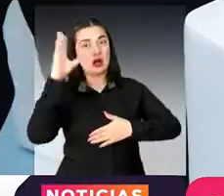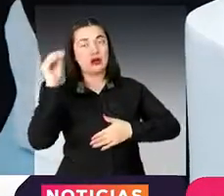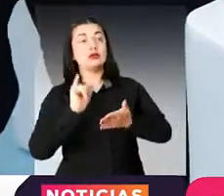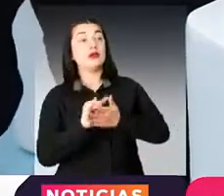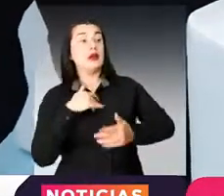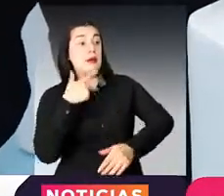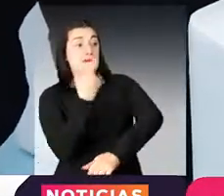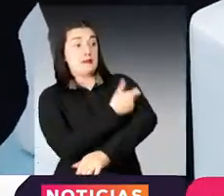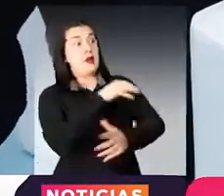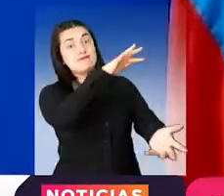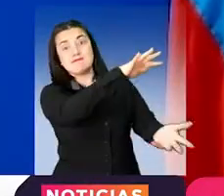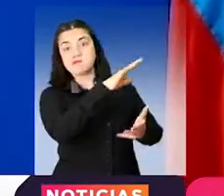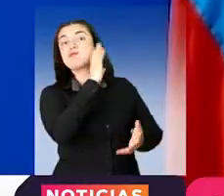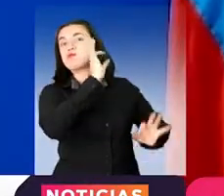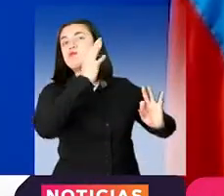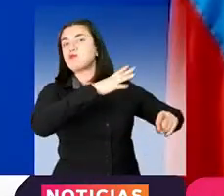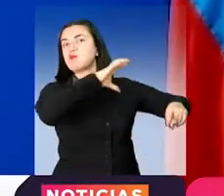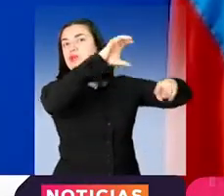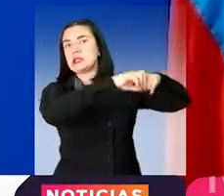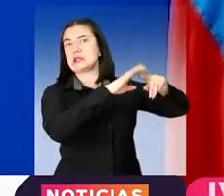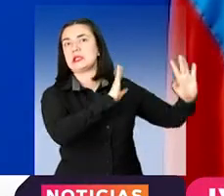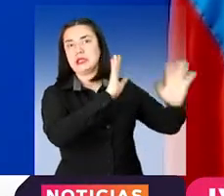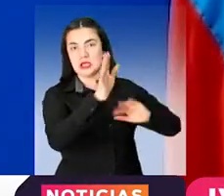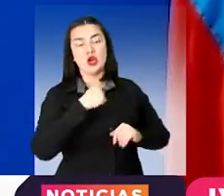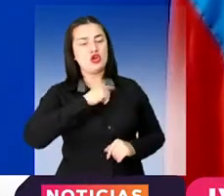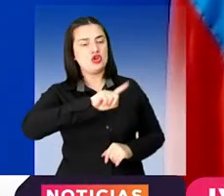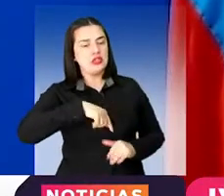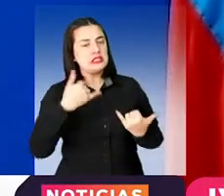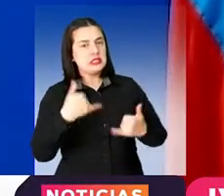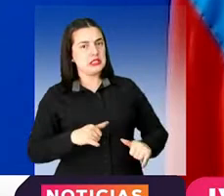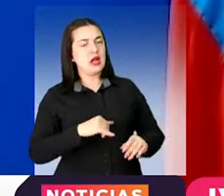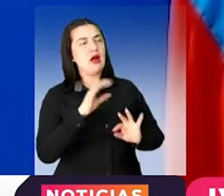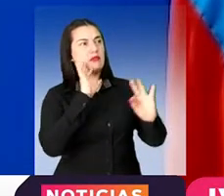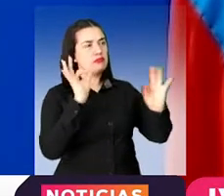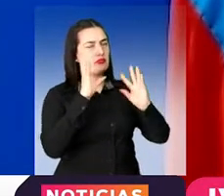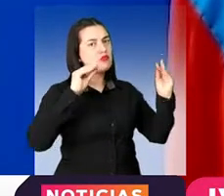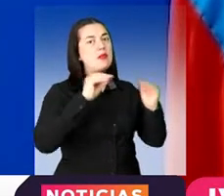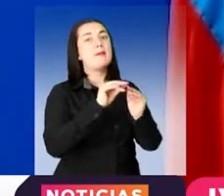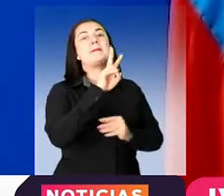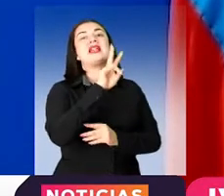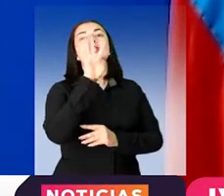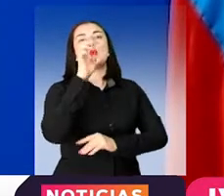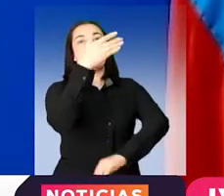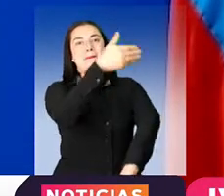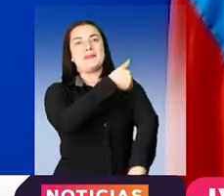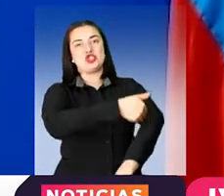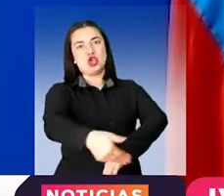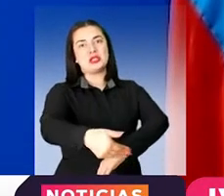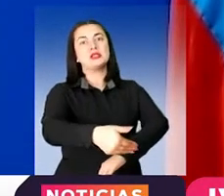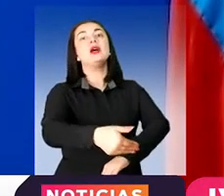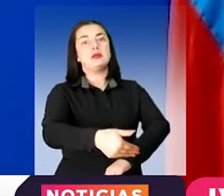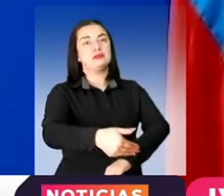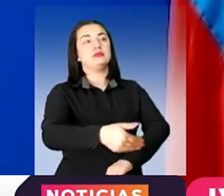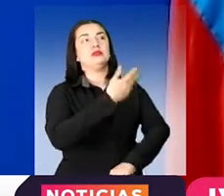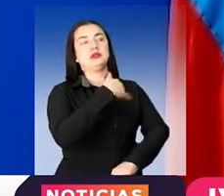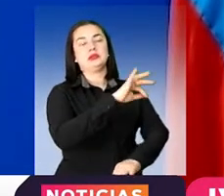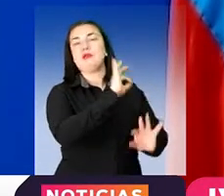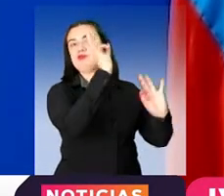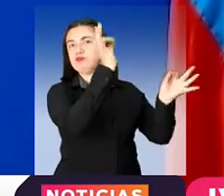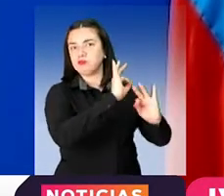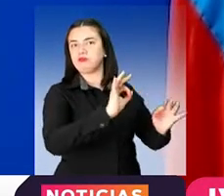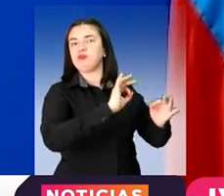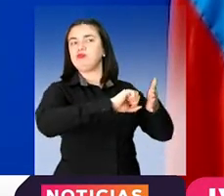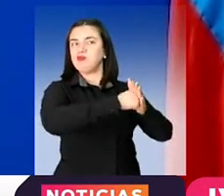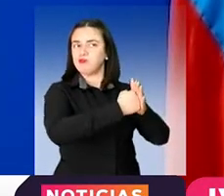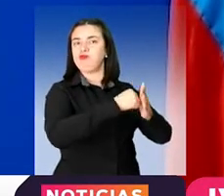COVID-19 están aseguradas. Nosotros tenemos hoy garantizados 29 millones de vacunas